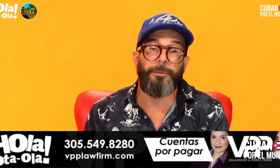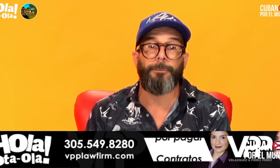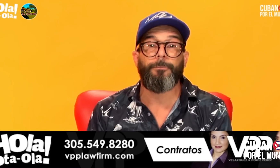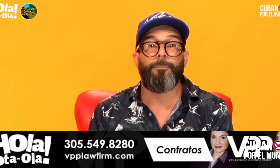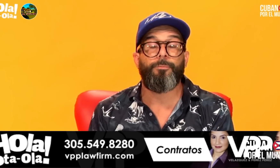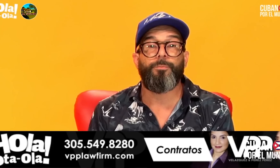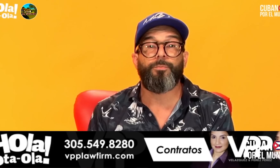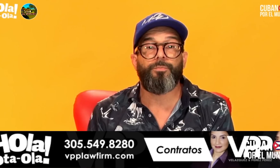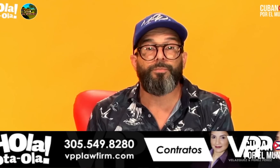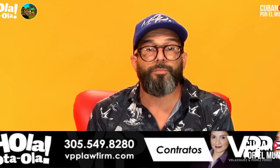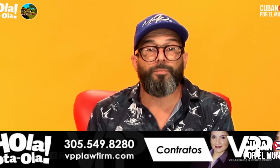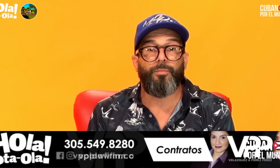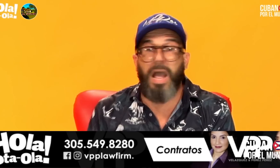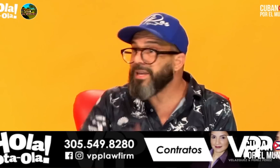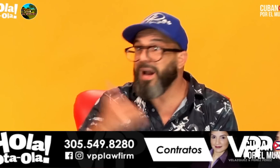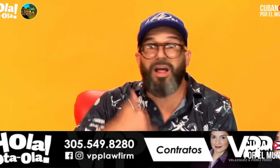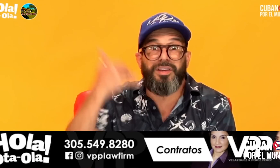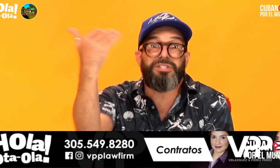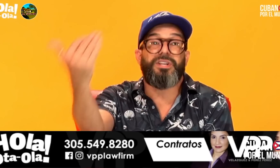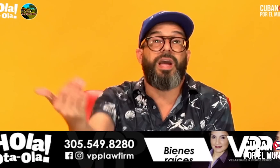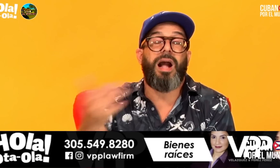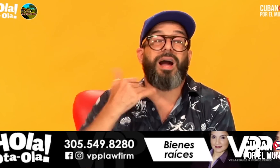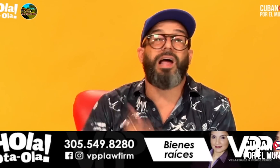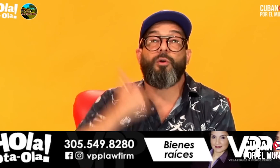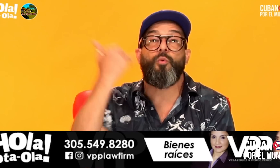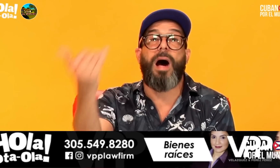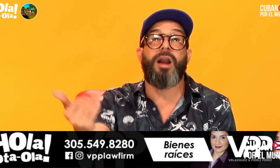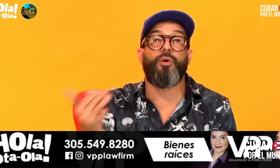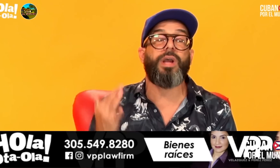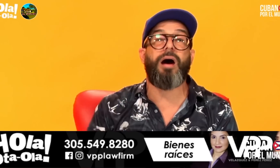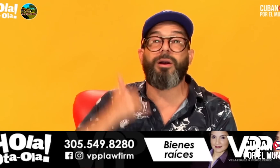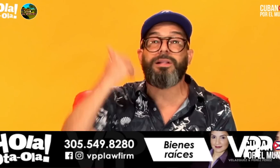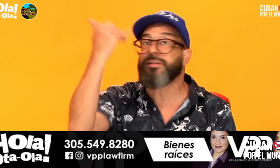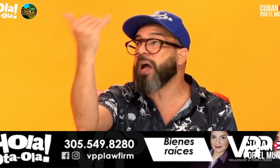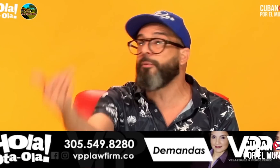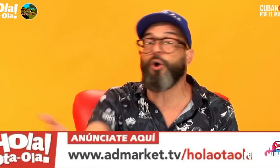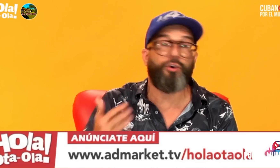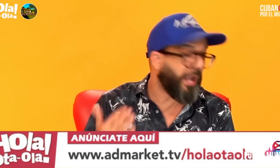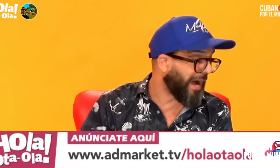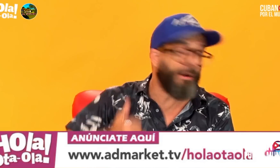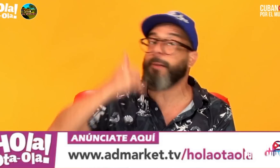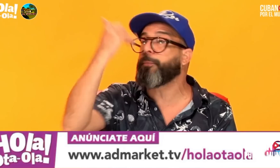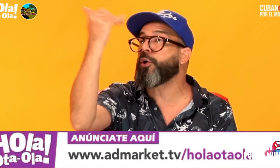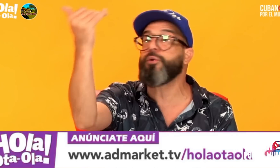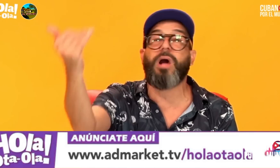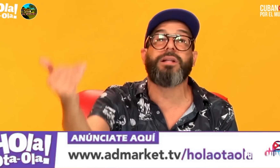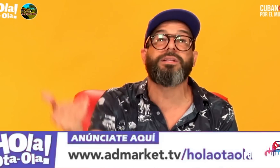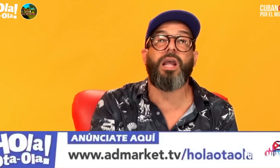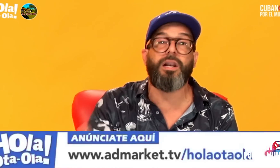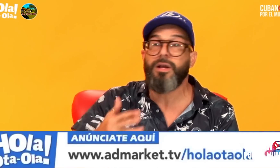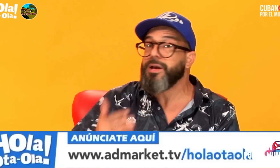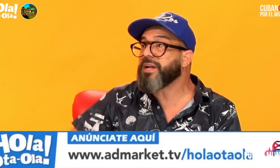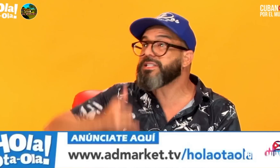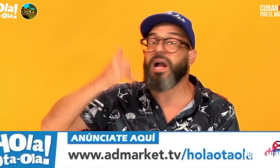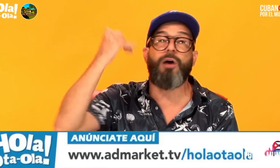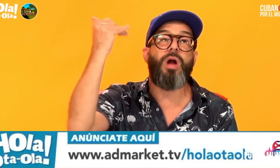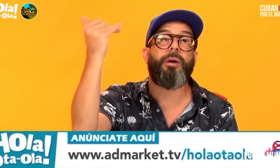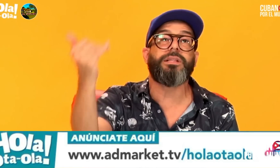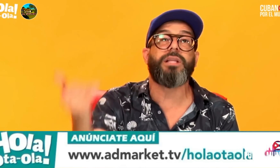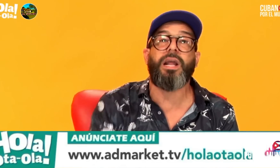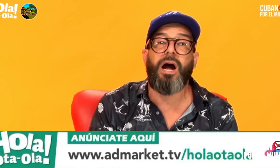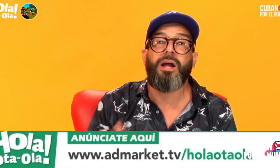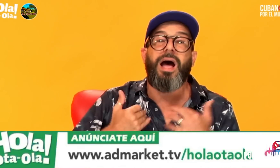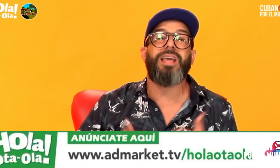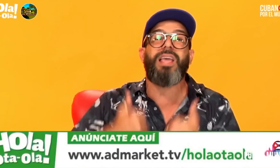hizo. Hay que agradecer a cada cubano que alza la voz, que habla, pone un cartel, que saca